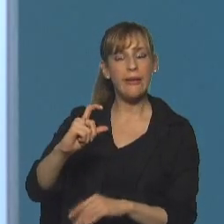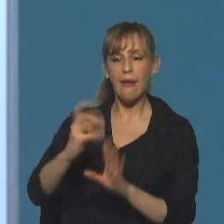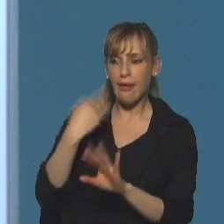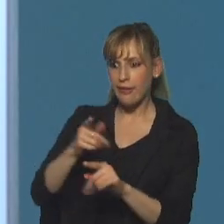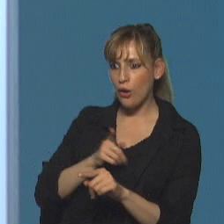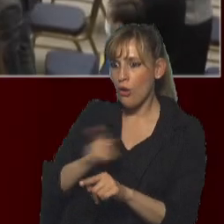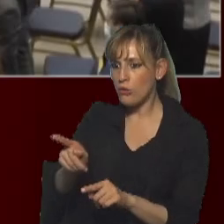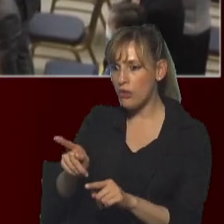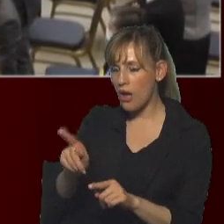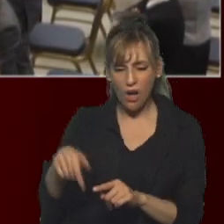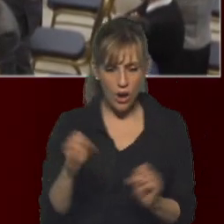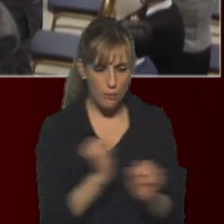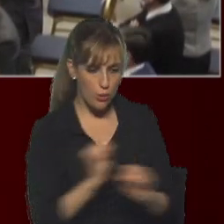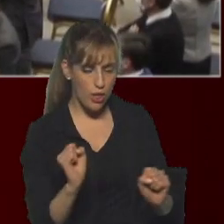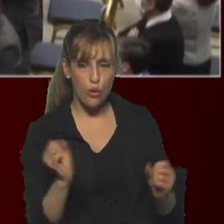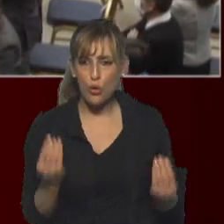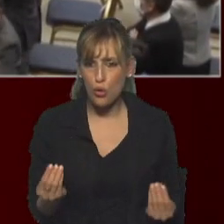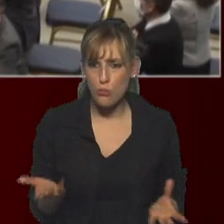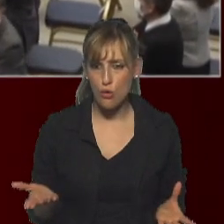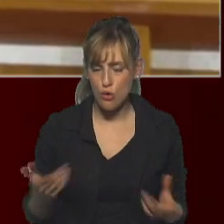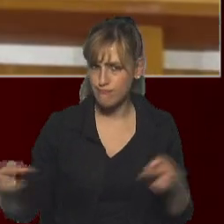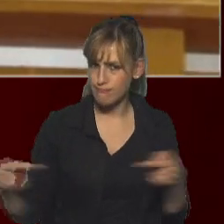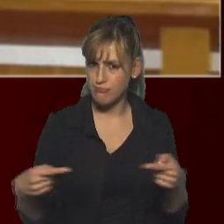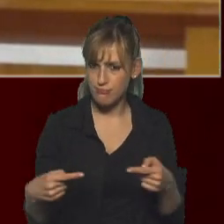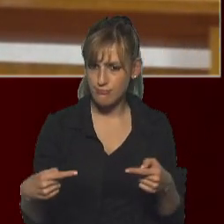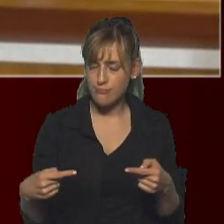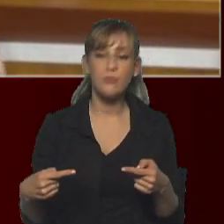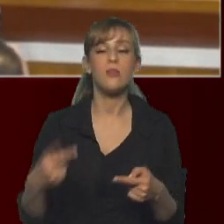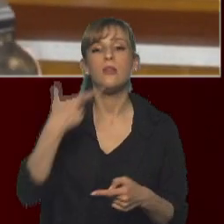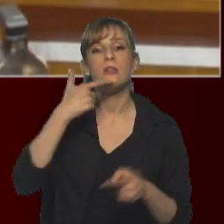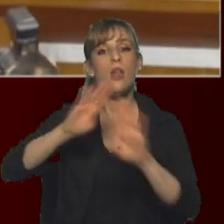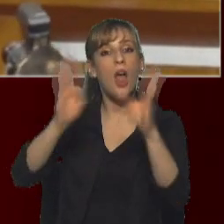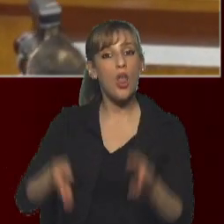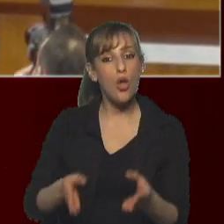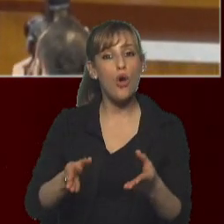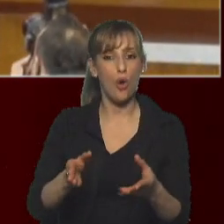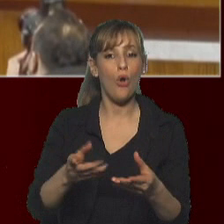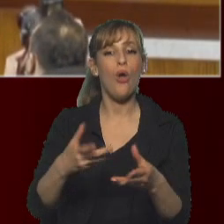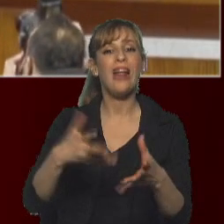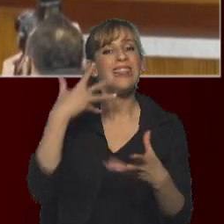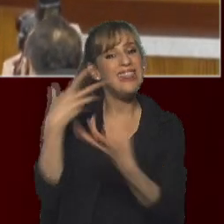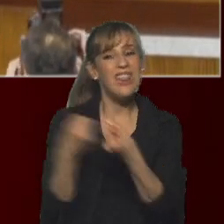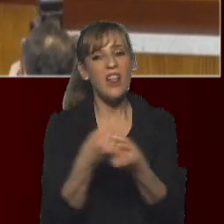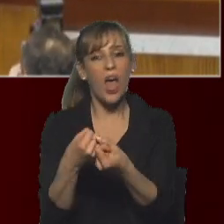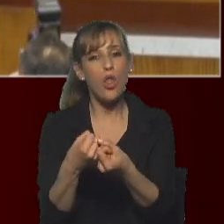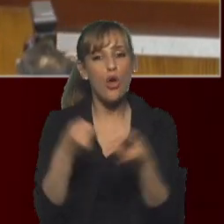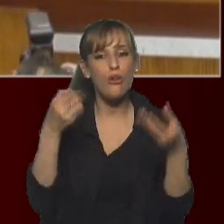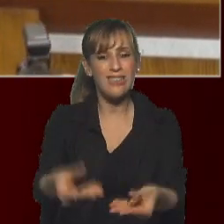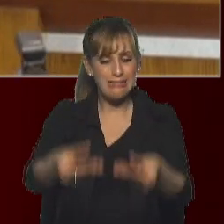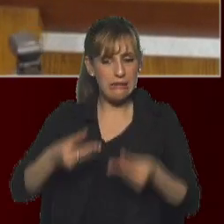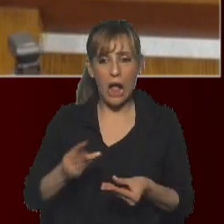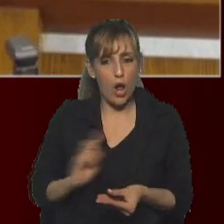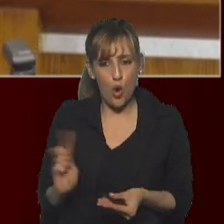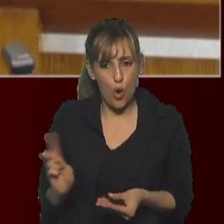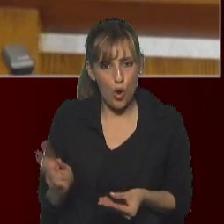Amplio, no retiró el tratado desde el Senado y permitió que se aprobara un tratado que lesiona, desde la perspectiva de muchos y